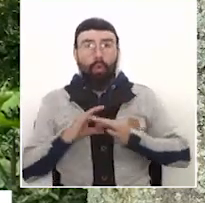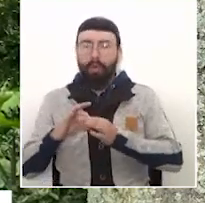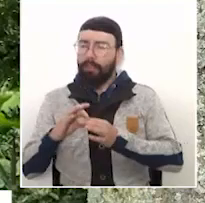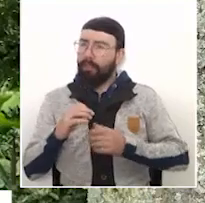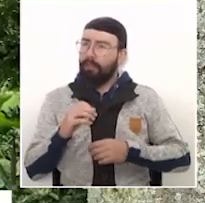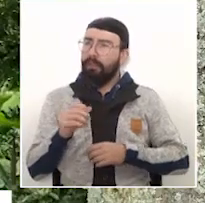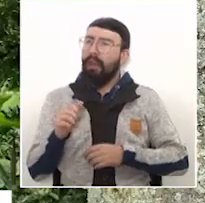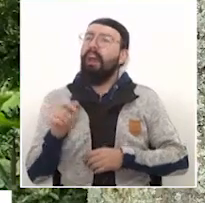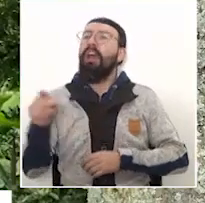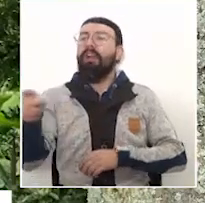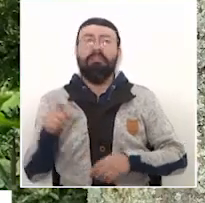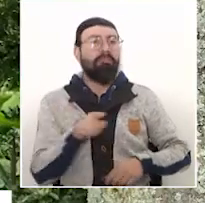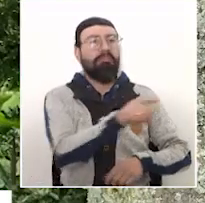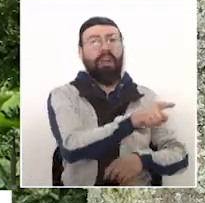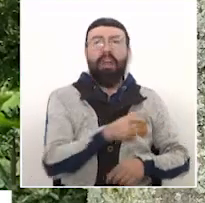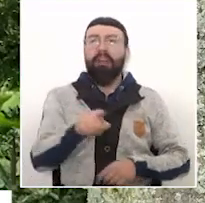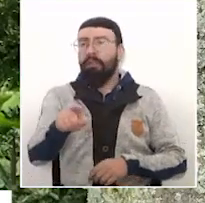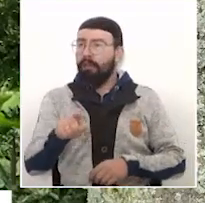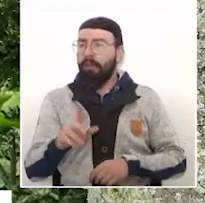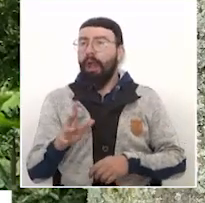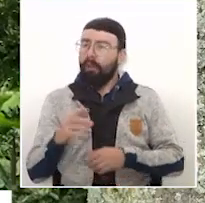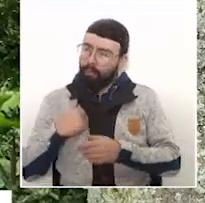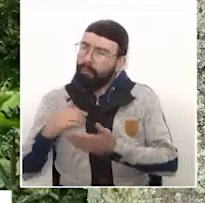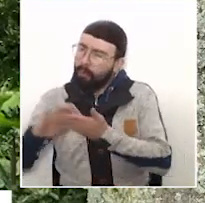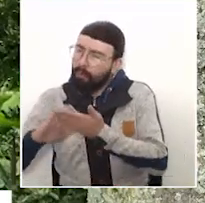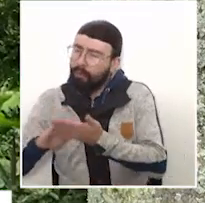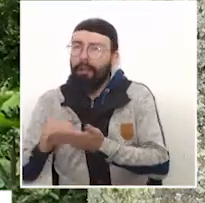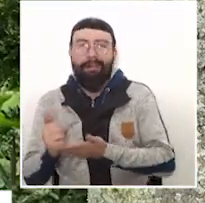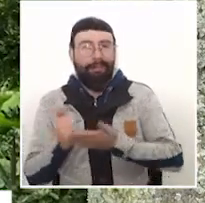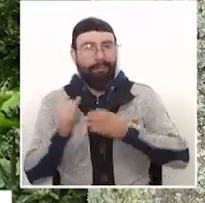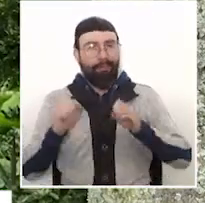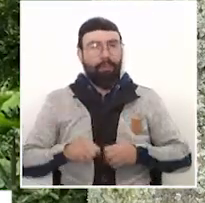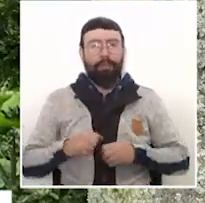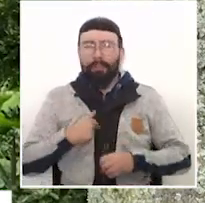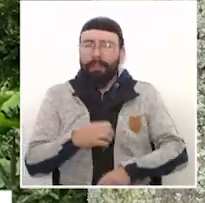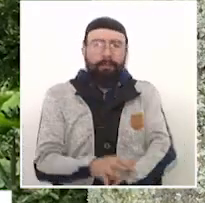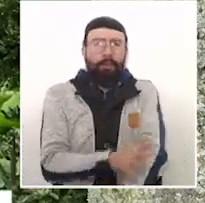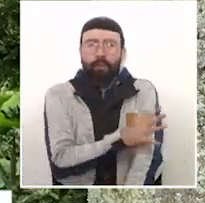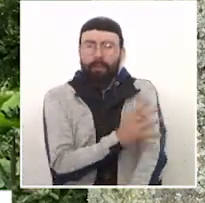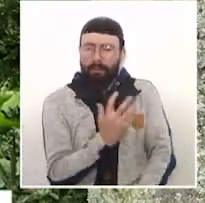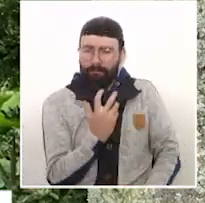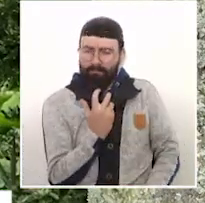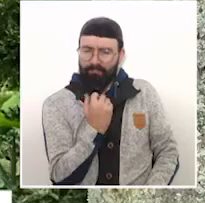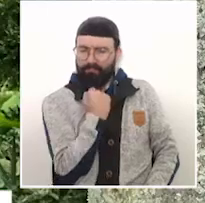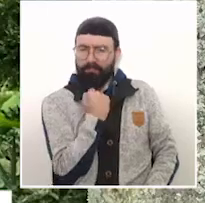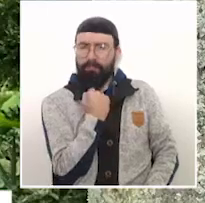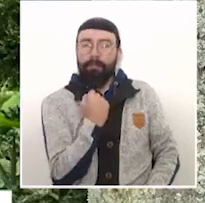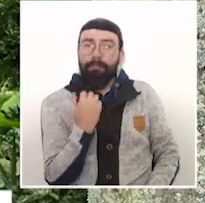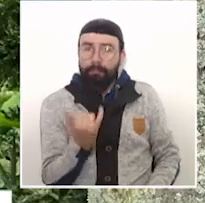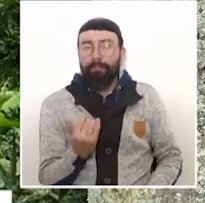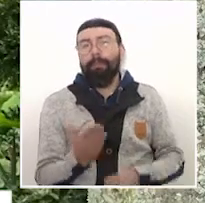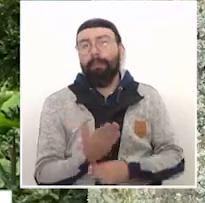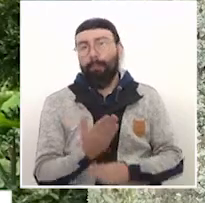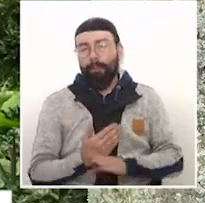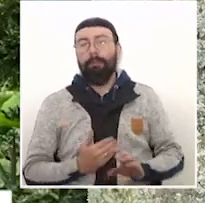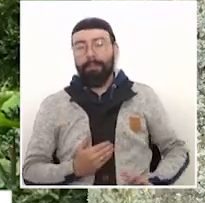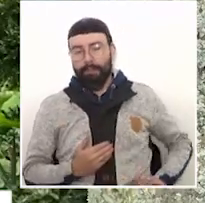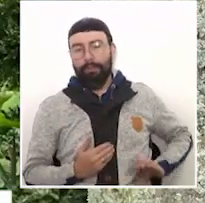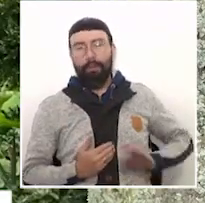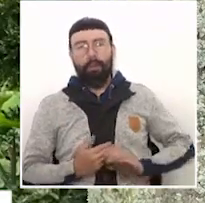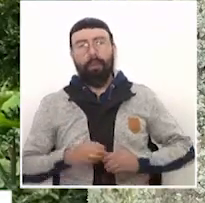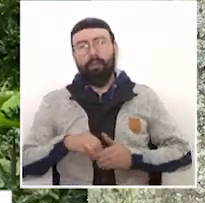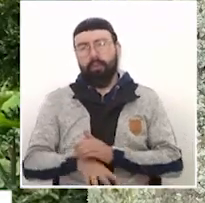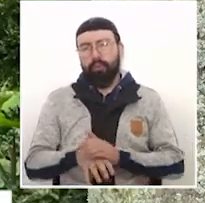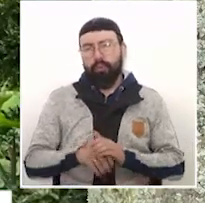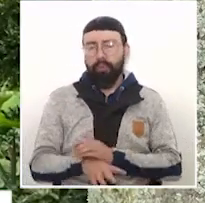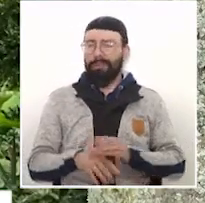otra persona, así es como uno se cura. Emociones reprimidas son las causantes de todos los problemas de colon, de gases,